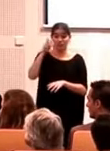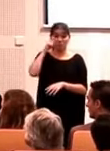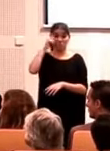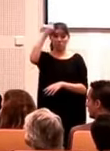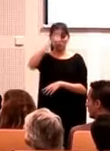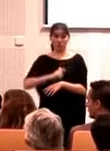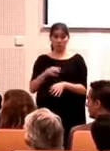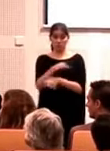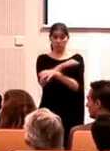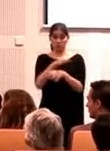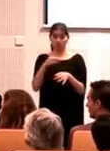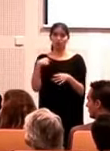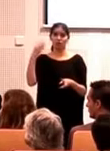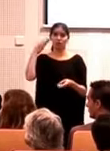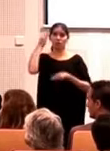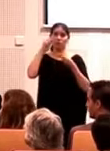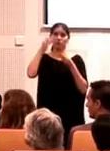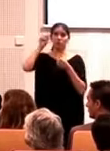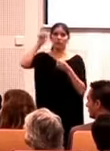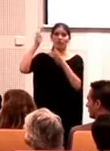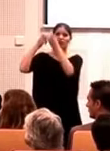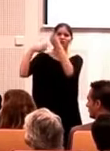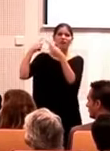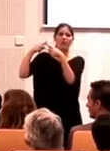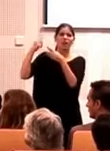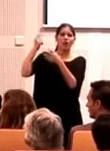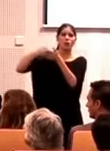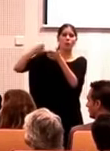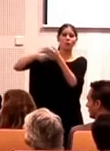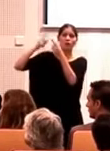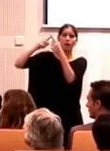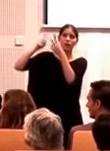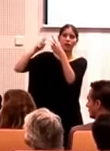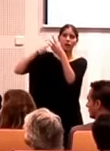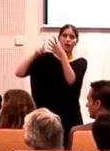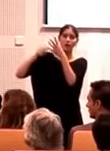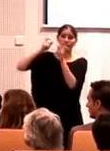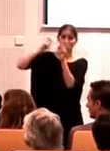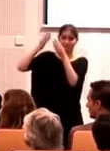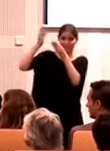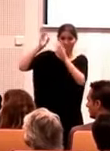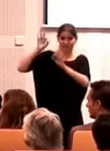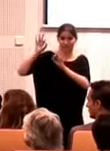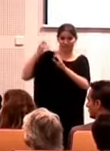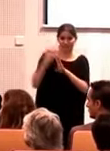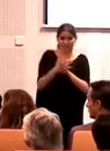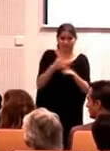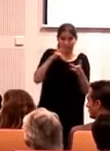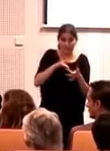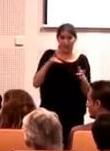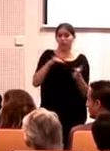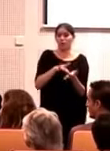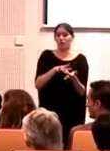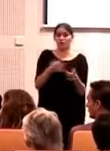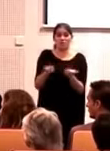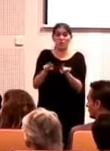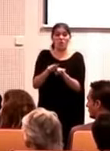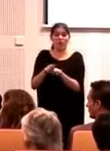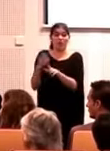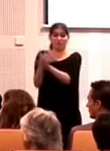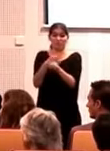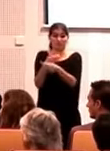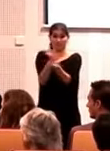estaba pensando en la lista de la compra. Y es así, o sea, pero es que es como cualquier otro tipo de relación sexual. Y lo que sí, por